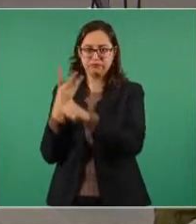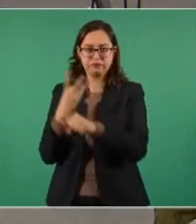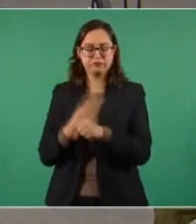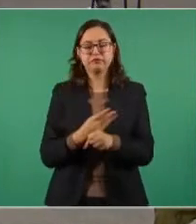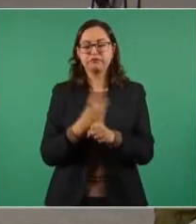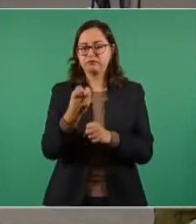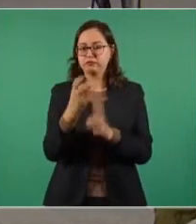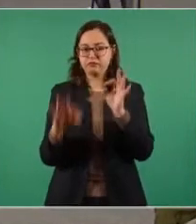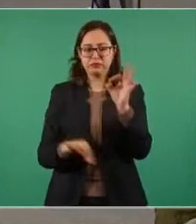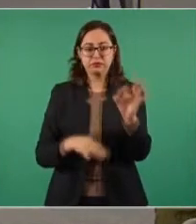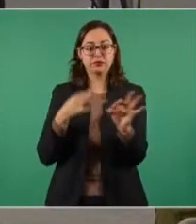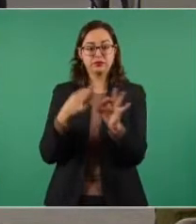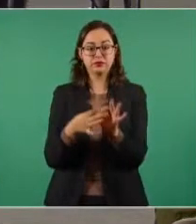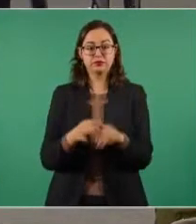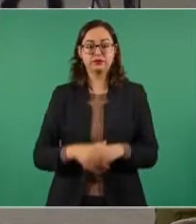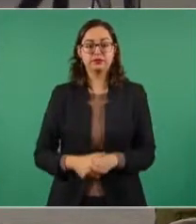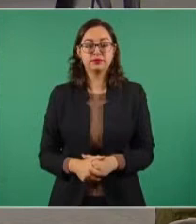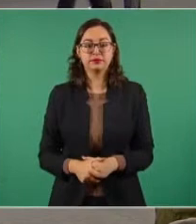señal